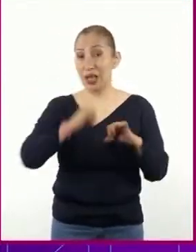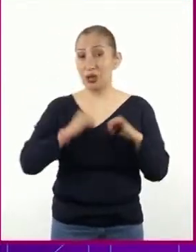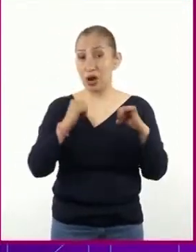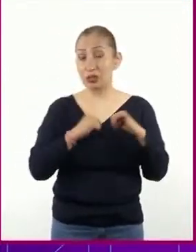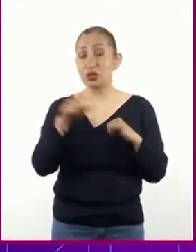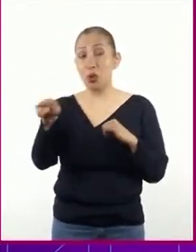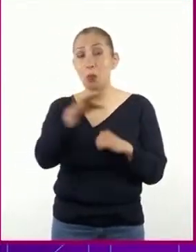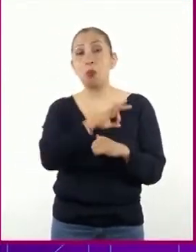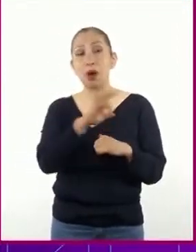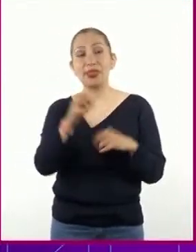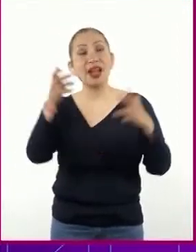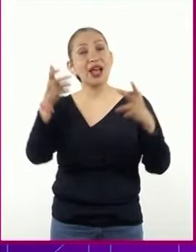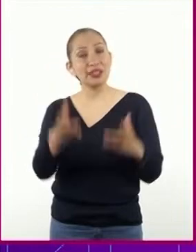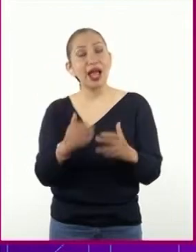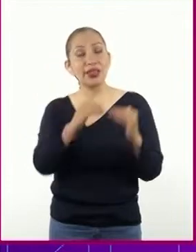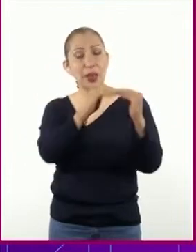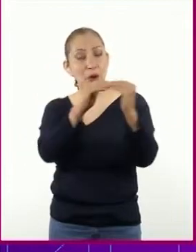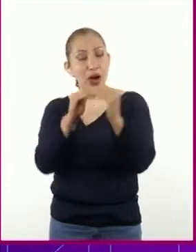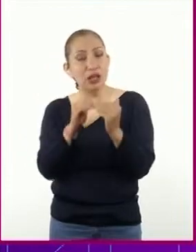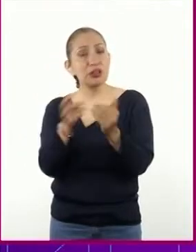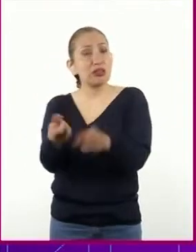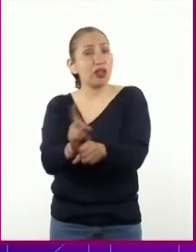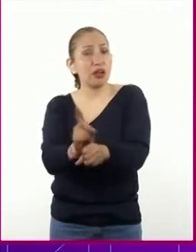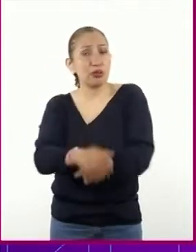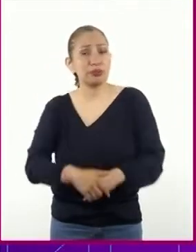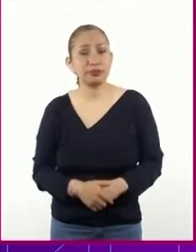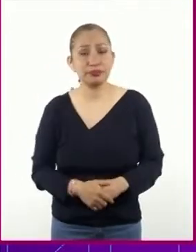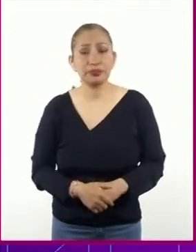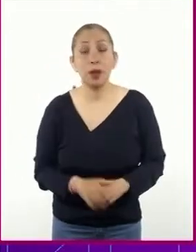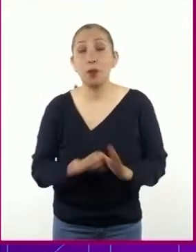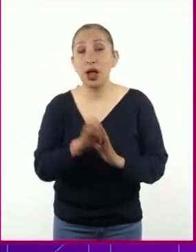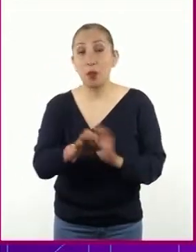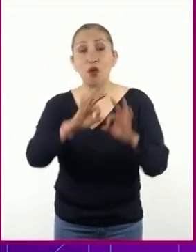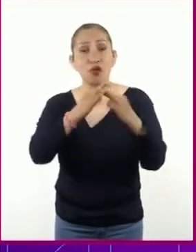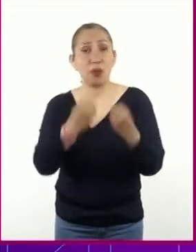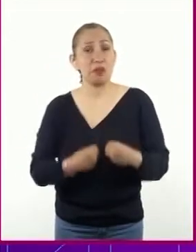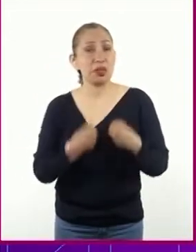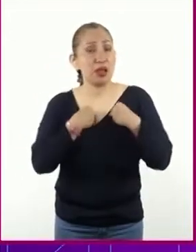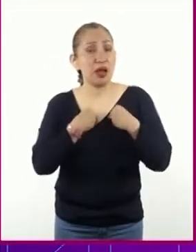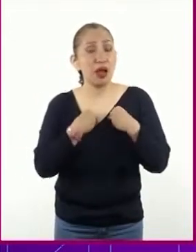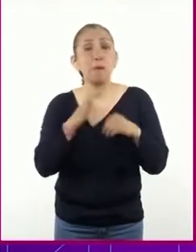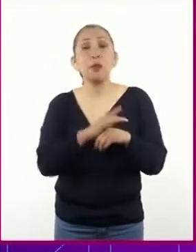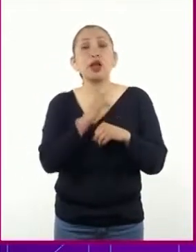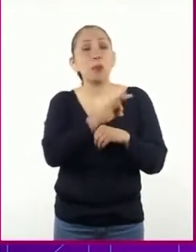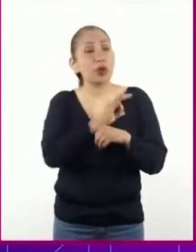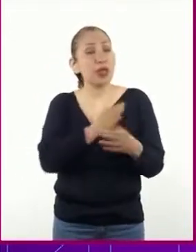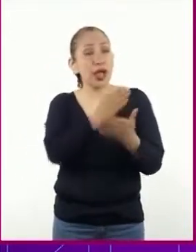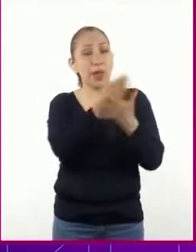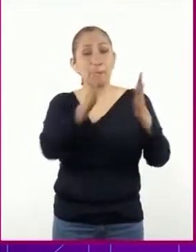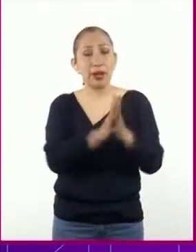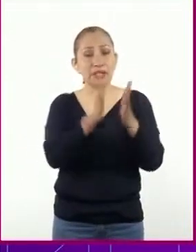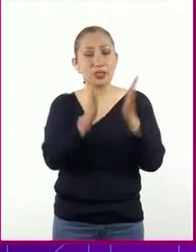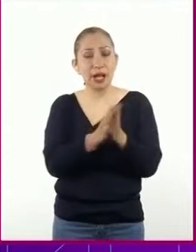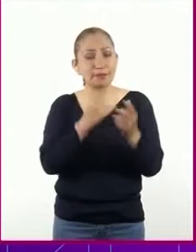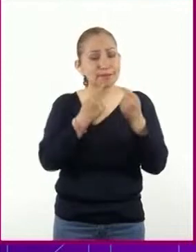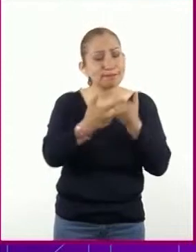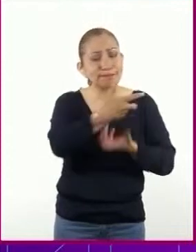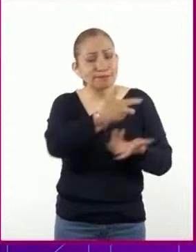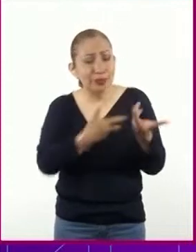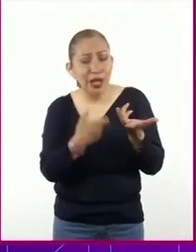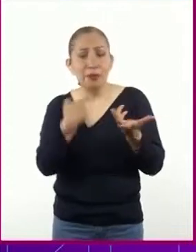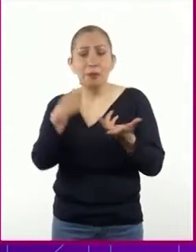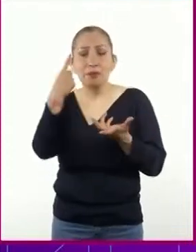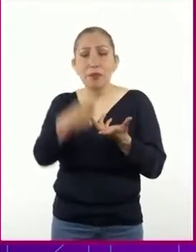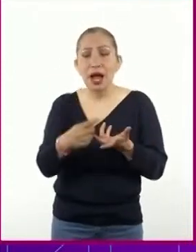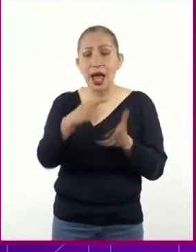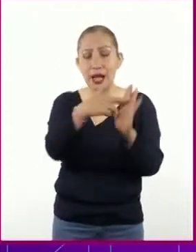son capaces de ejercer la democracia cotidianamente, como forma de vida, ya que pueden participar y deliberar en el